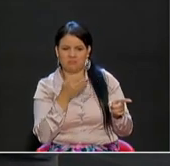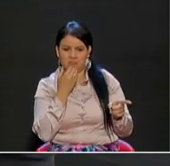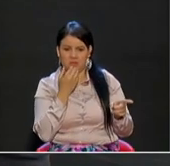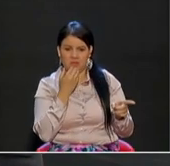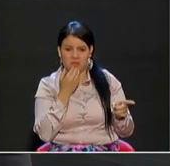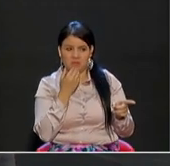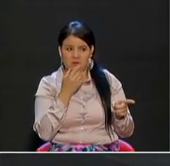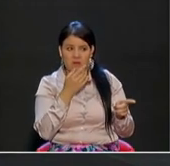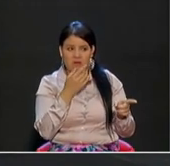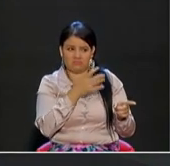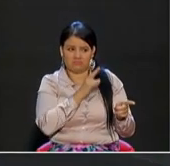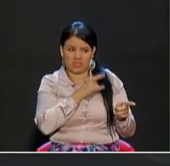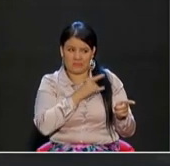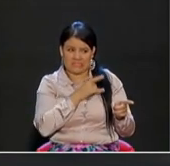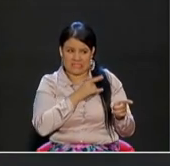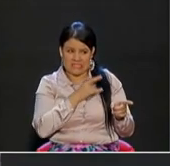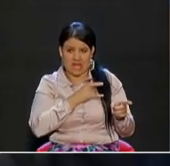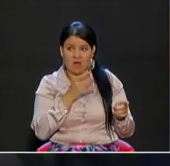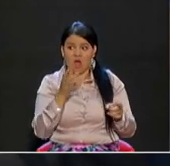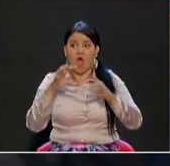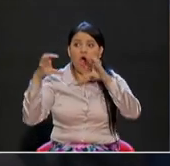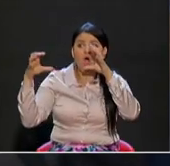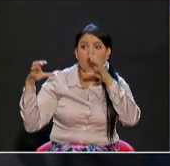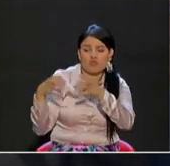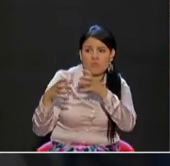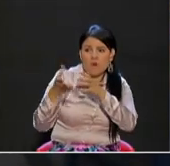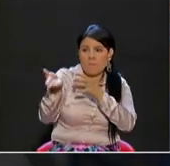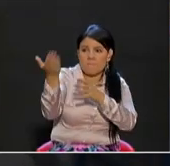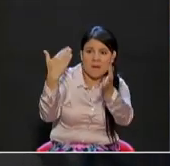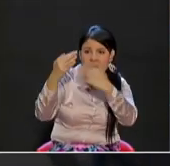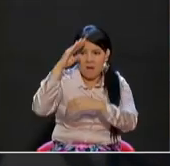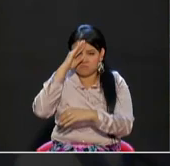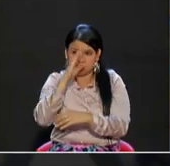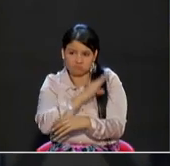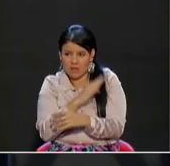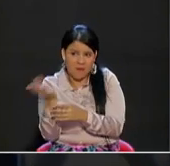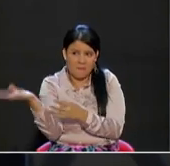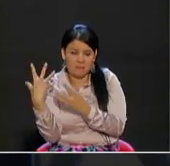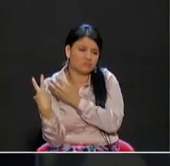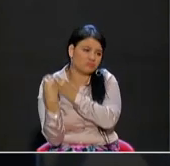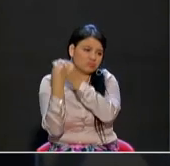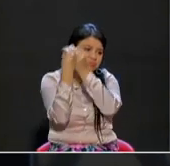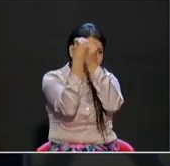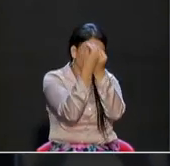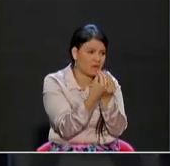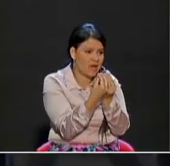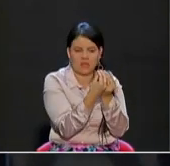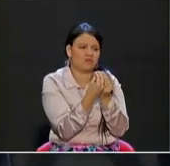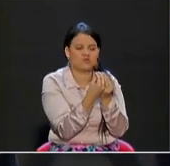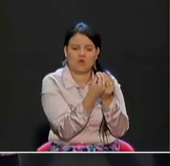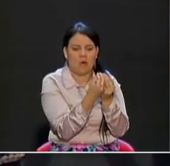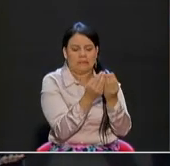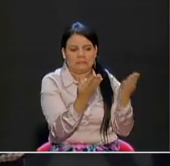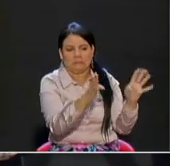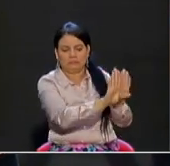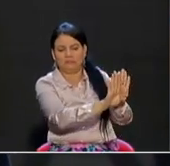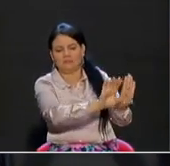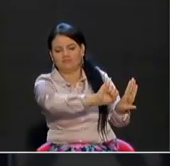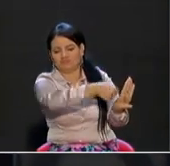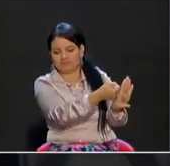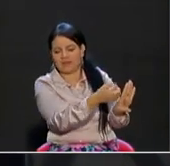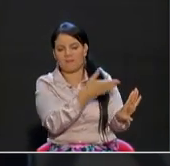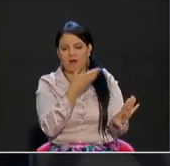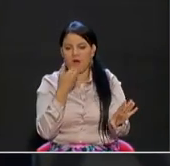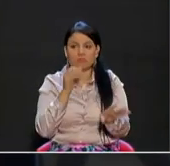del esmad a la universidad de antioquia hay serios cuestionamientos en este momento sobre la operatividad les mal y creo que esas voces